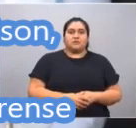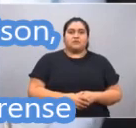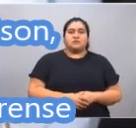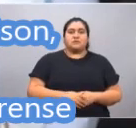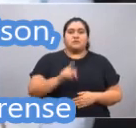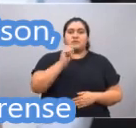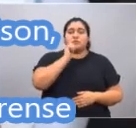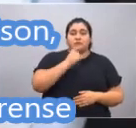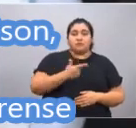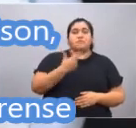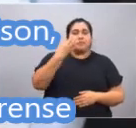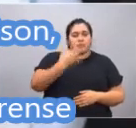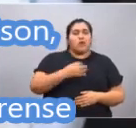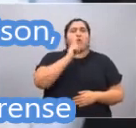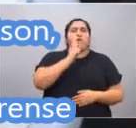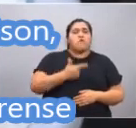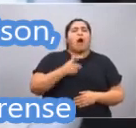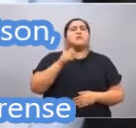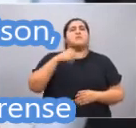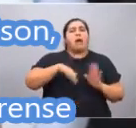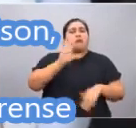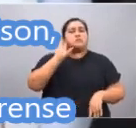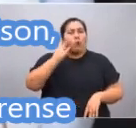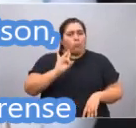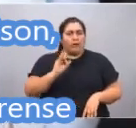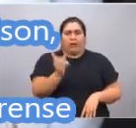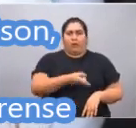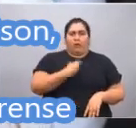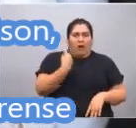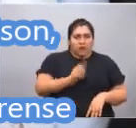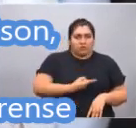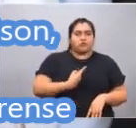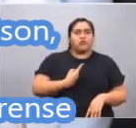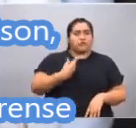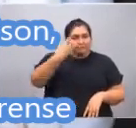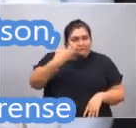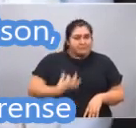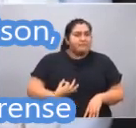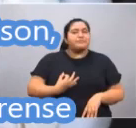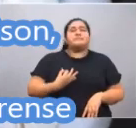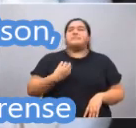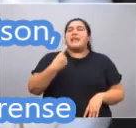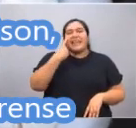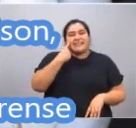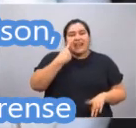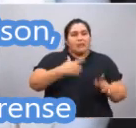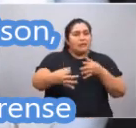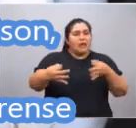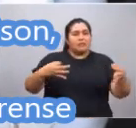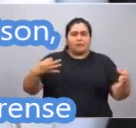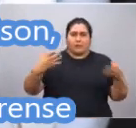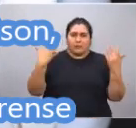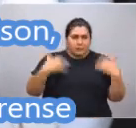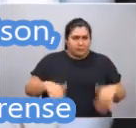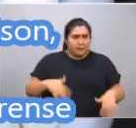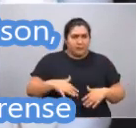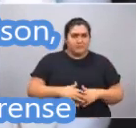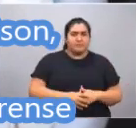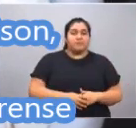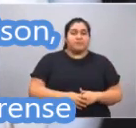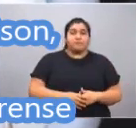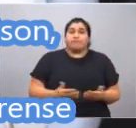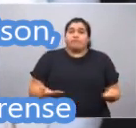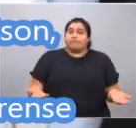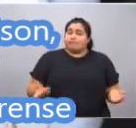va a ser complejo y complicado para nosotros y para cada uno de los intendentes. Pero